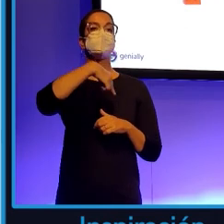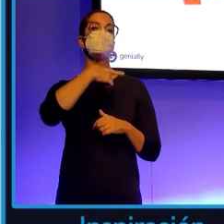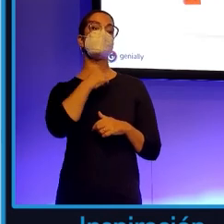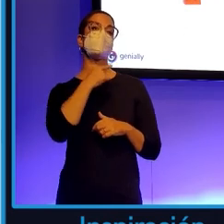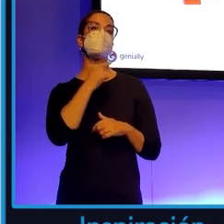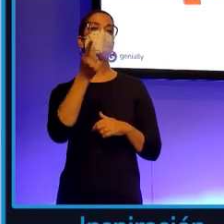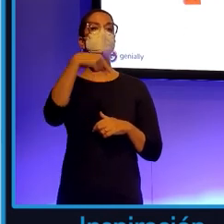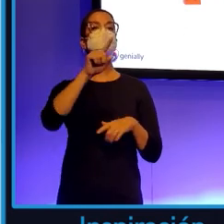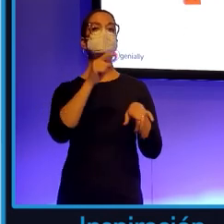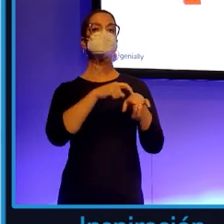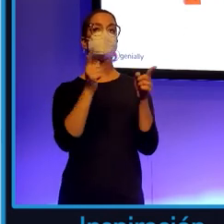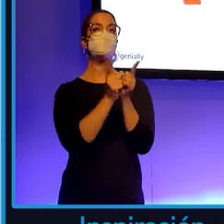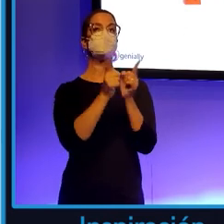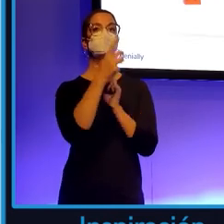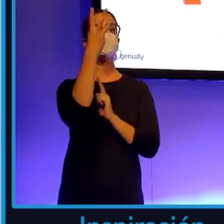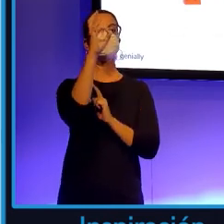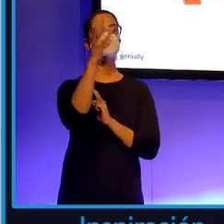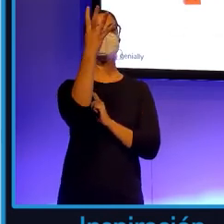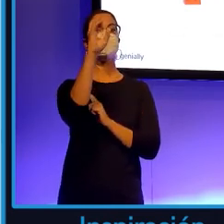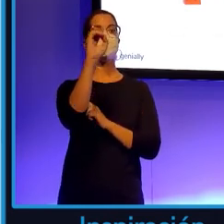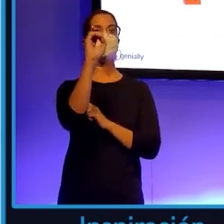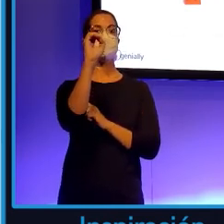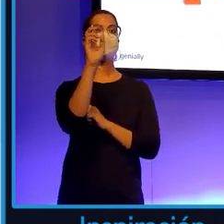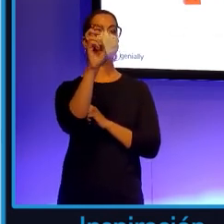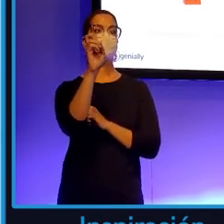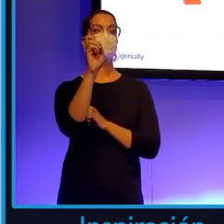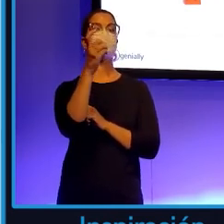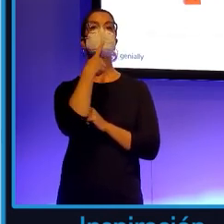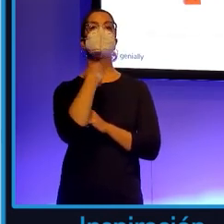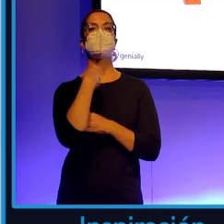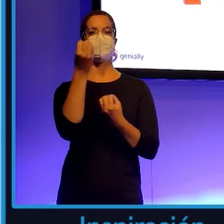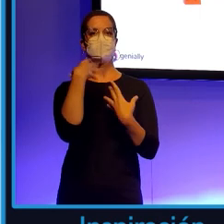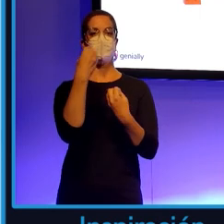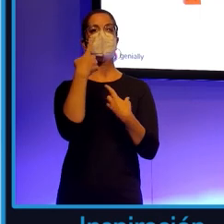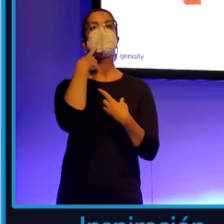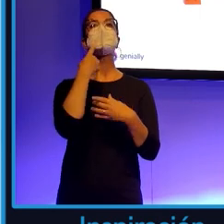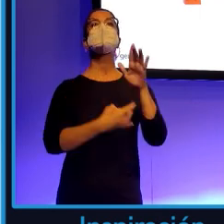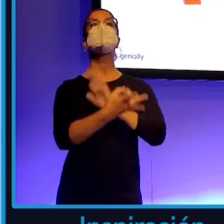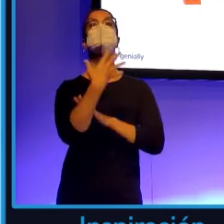segundos qué habéis imaginado que habéis pensado que habéis desarrollado